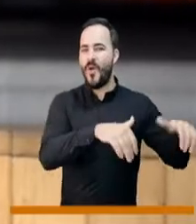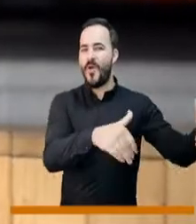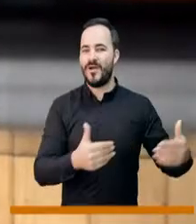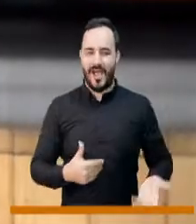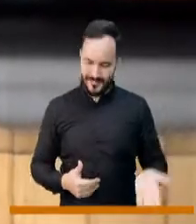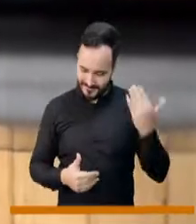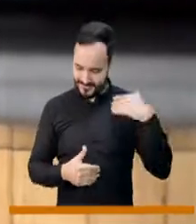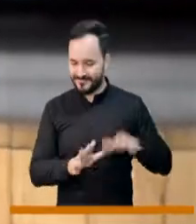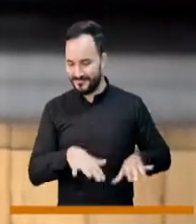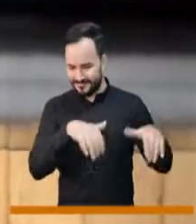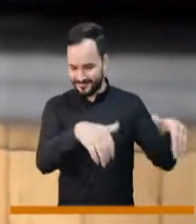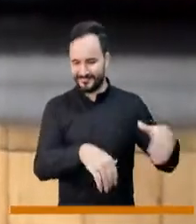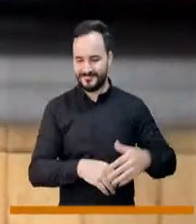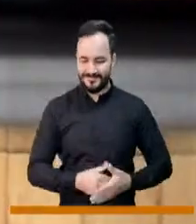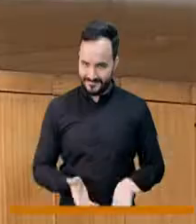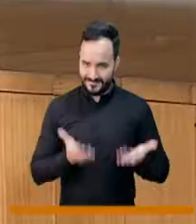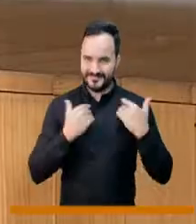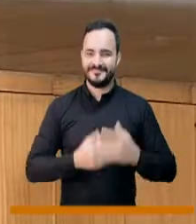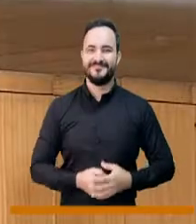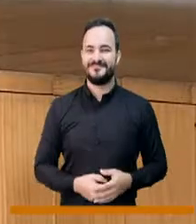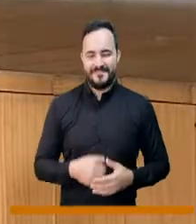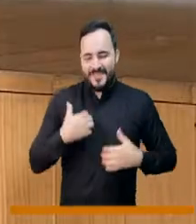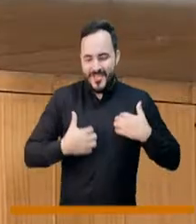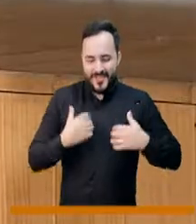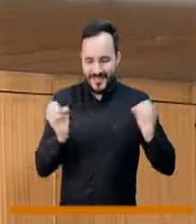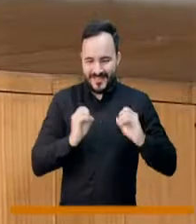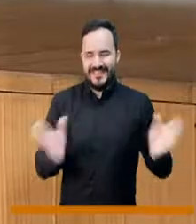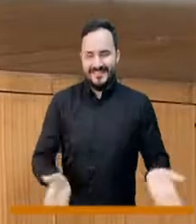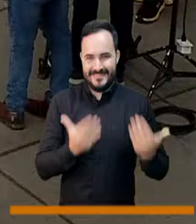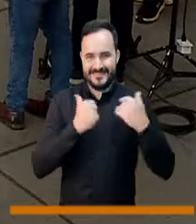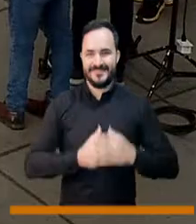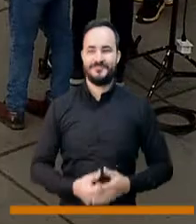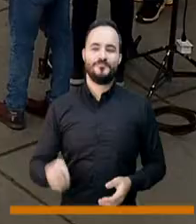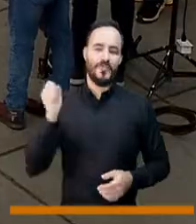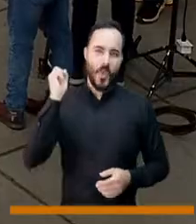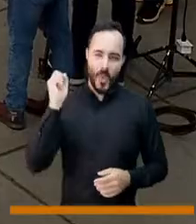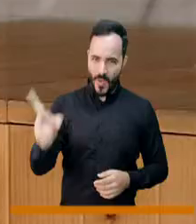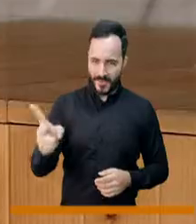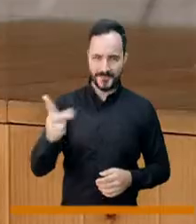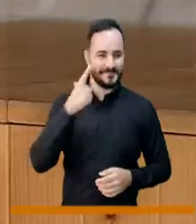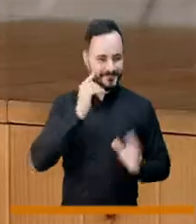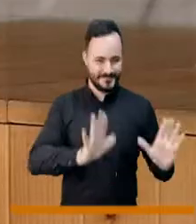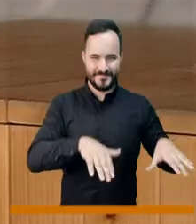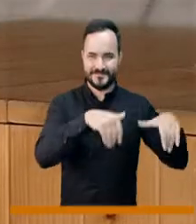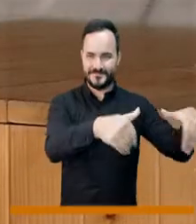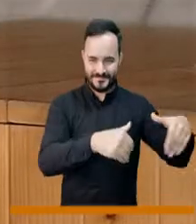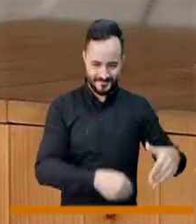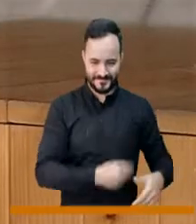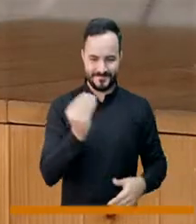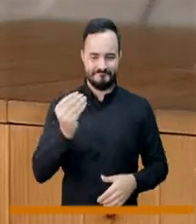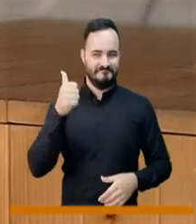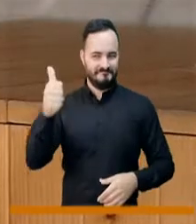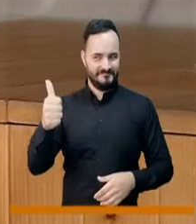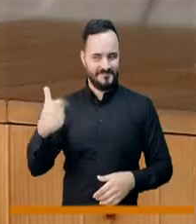o la dejamos cerrada. No, vamos a abrirla. Vamos a abrirla, ¿cierto? Abramosla, listo. Bueno,